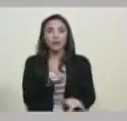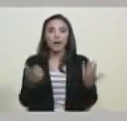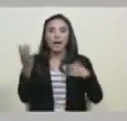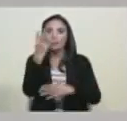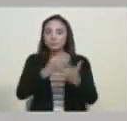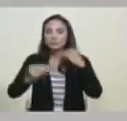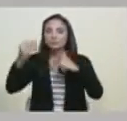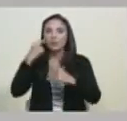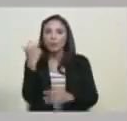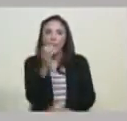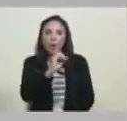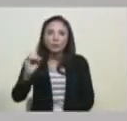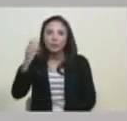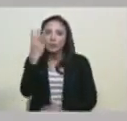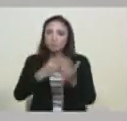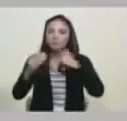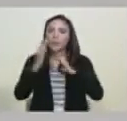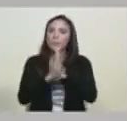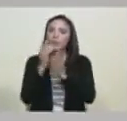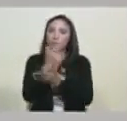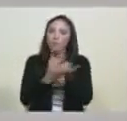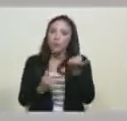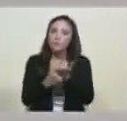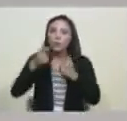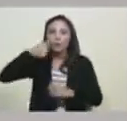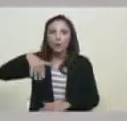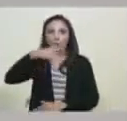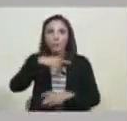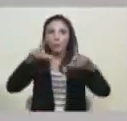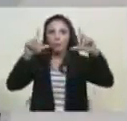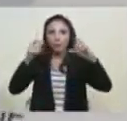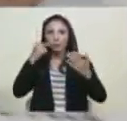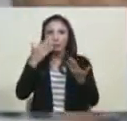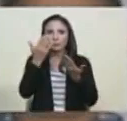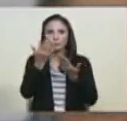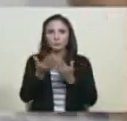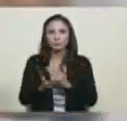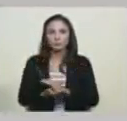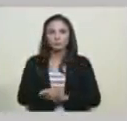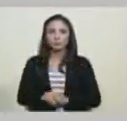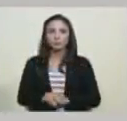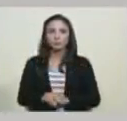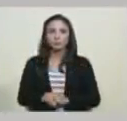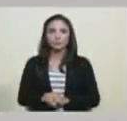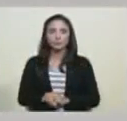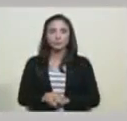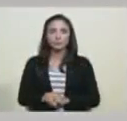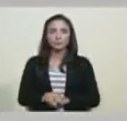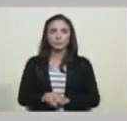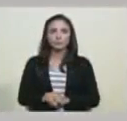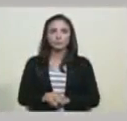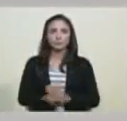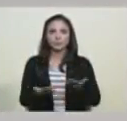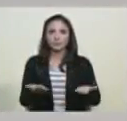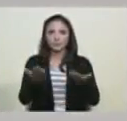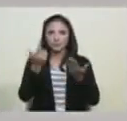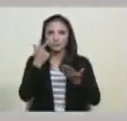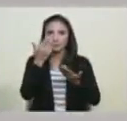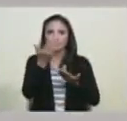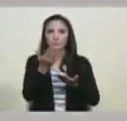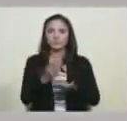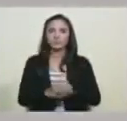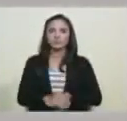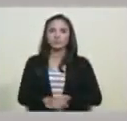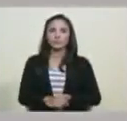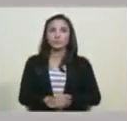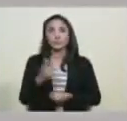del país. Pido colaboración de todo el pueblo de Venezuela. Acércala, vamos a ver si acercamos la cámara, por favor.